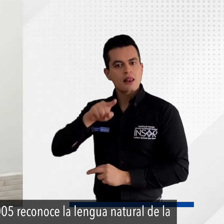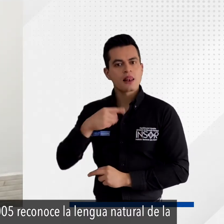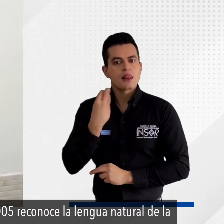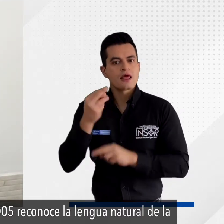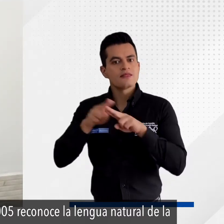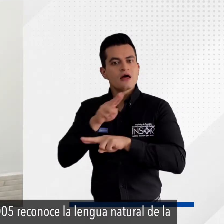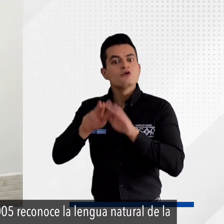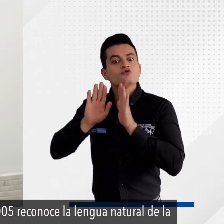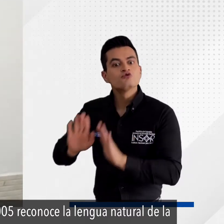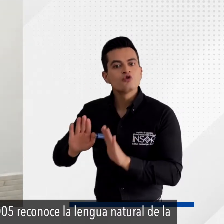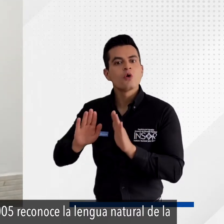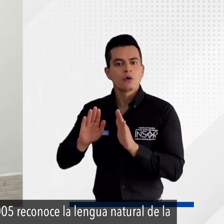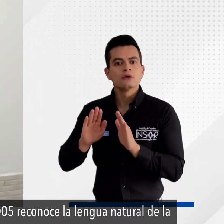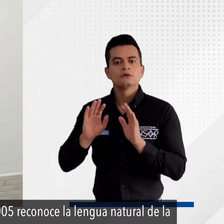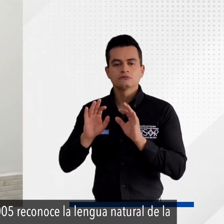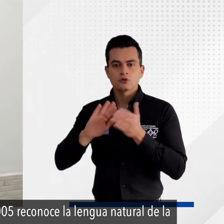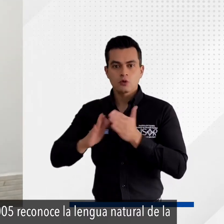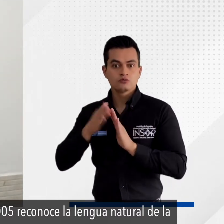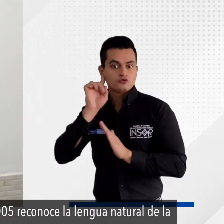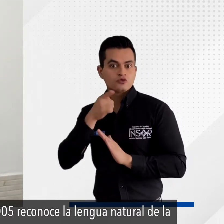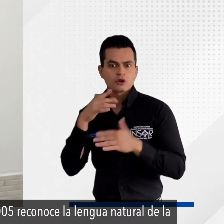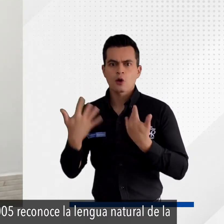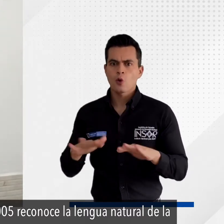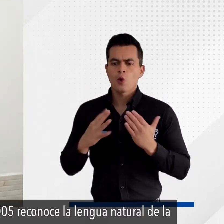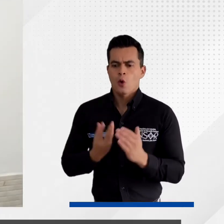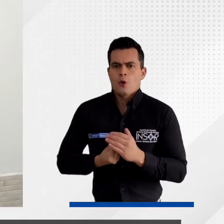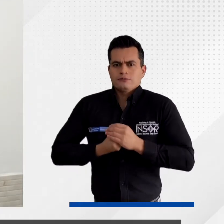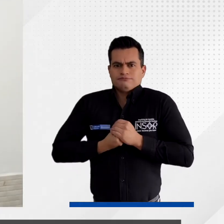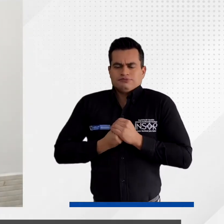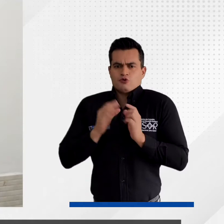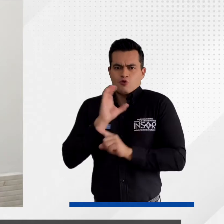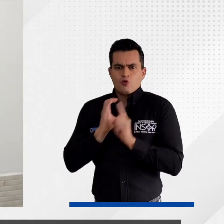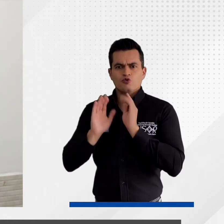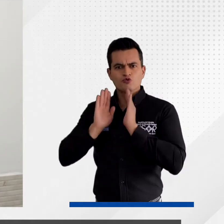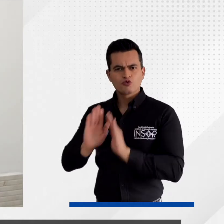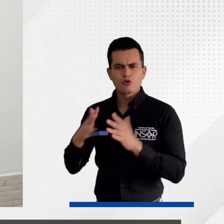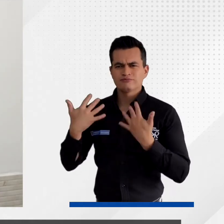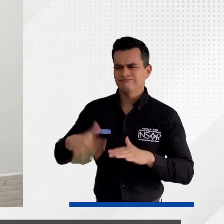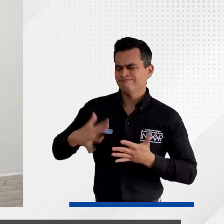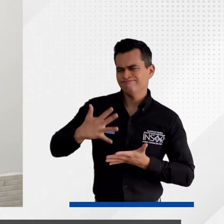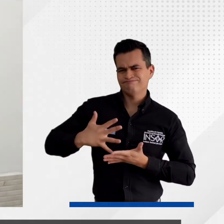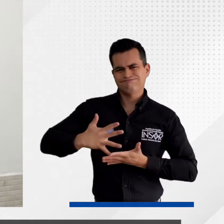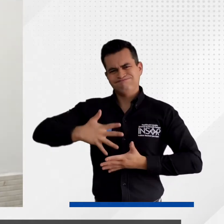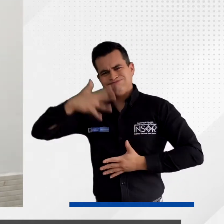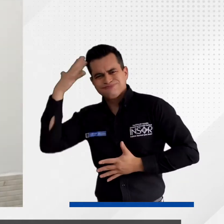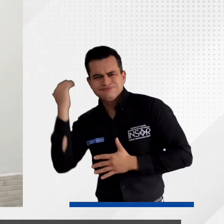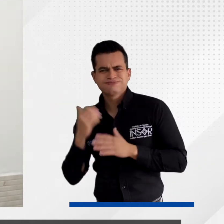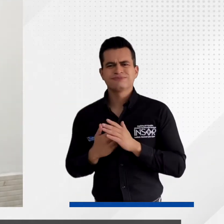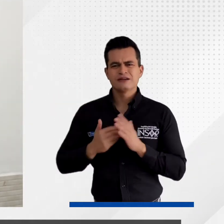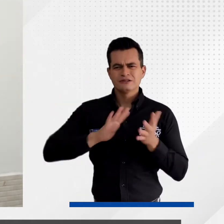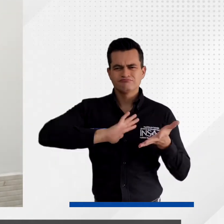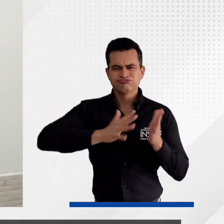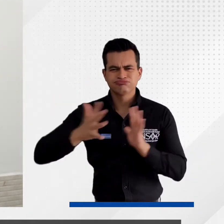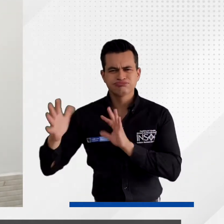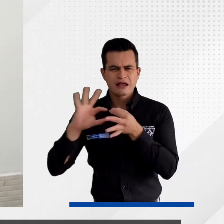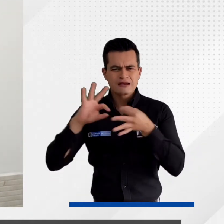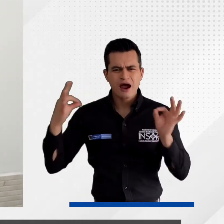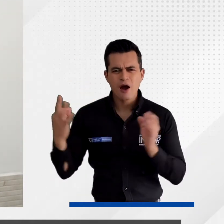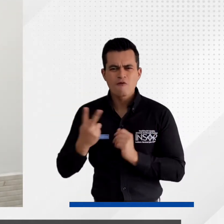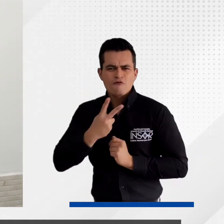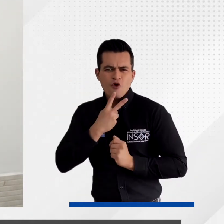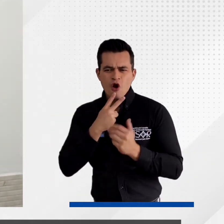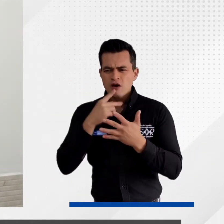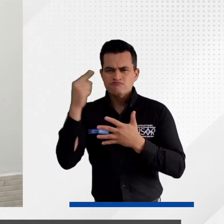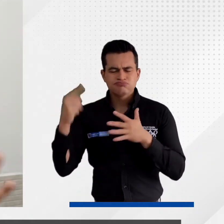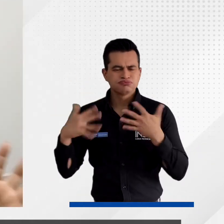de la comunidad sorda como un patrimonio cultural y es tan rica y compleja en su gramática y